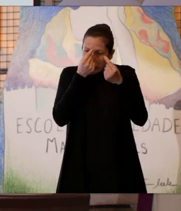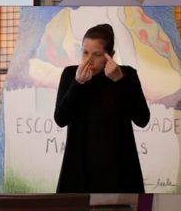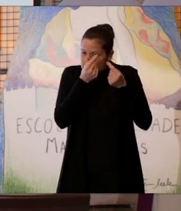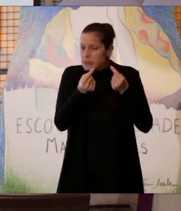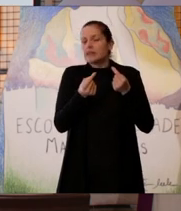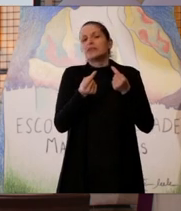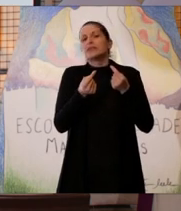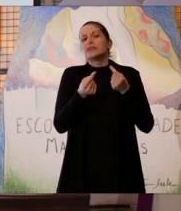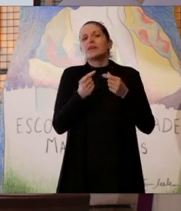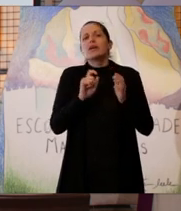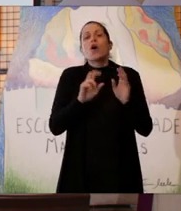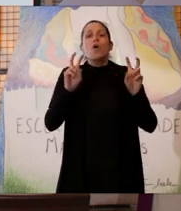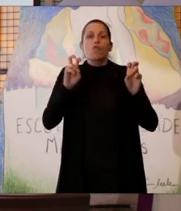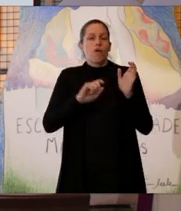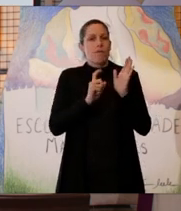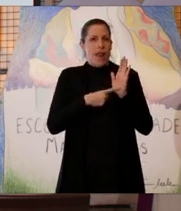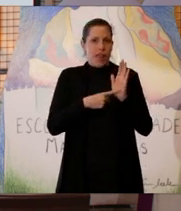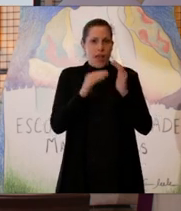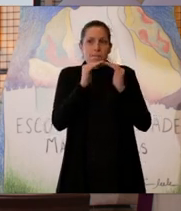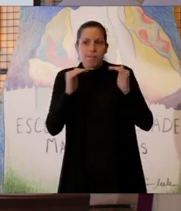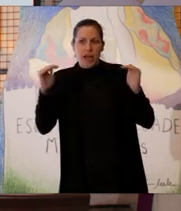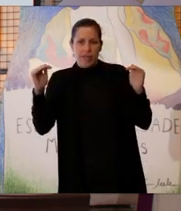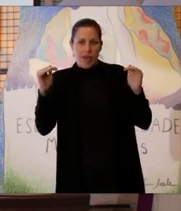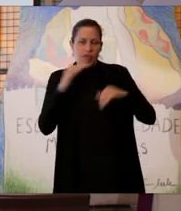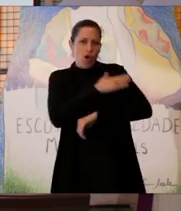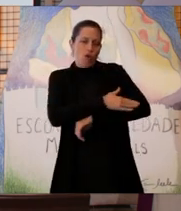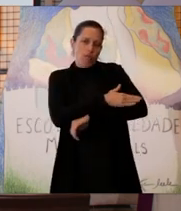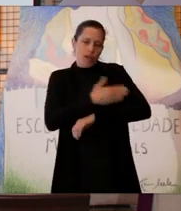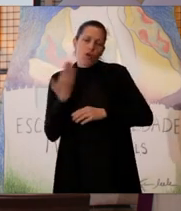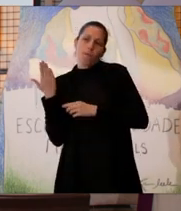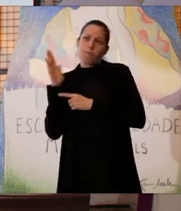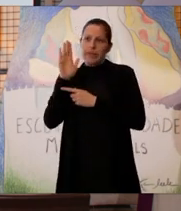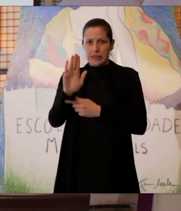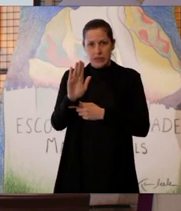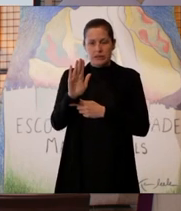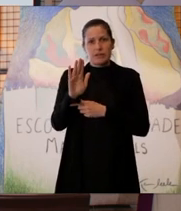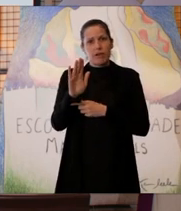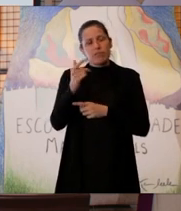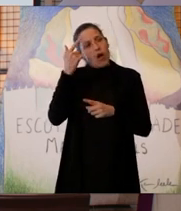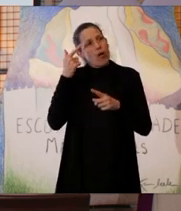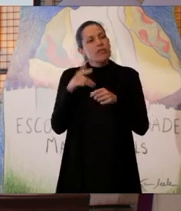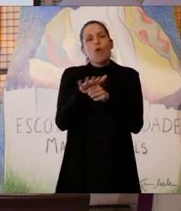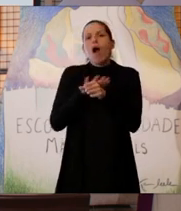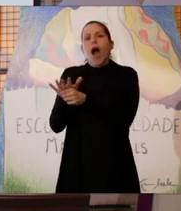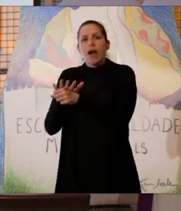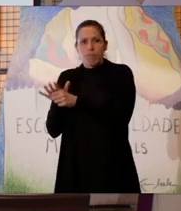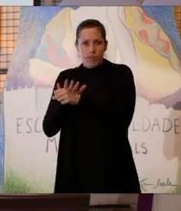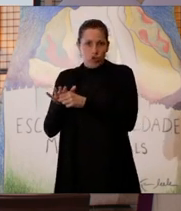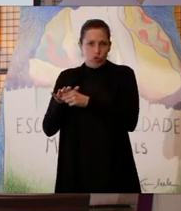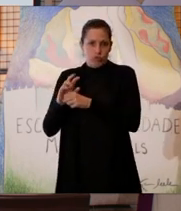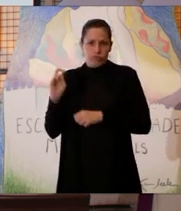paridad que ha presentado el gobierno que pretende incrementar la paridad en distintos ámbitos y